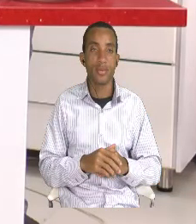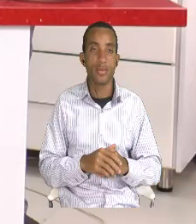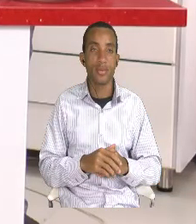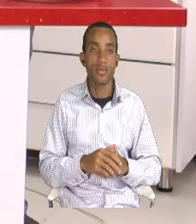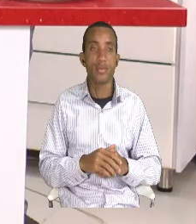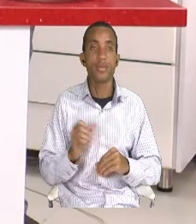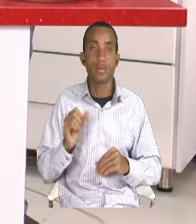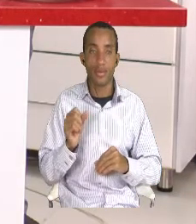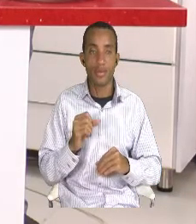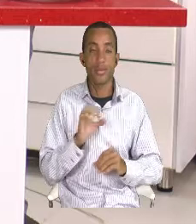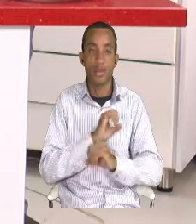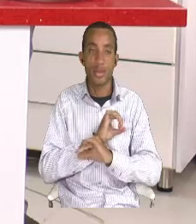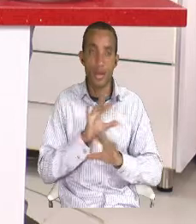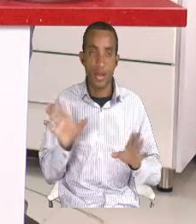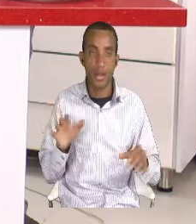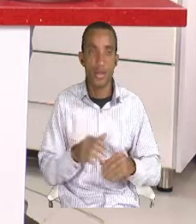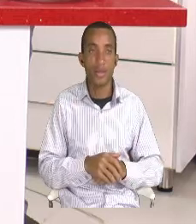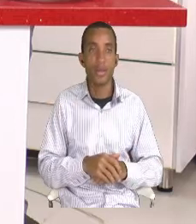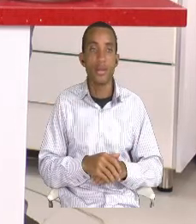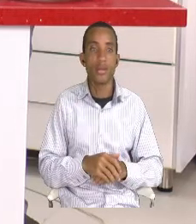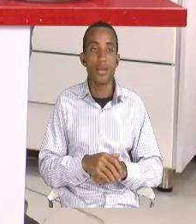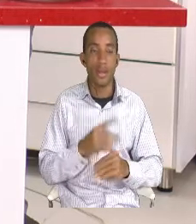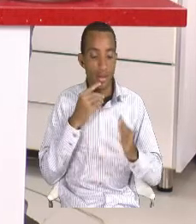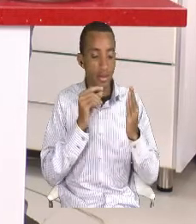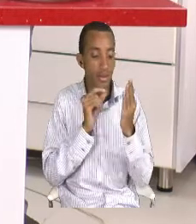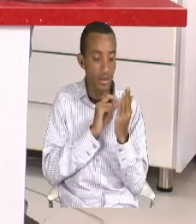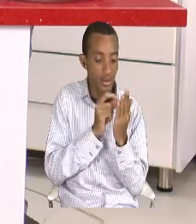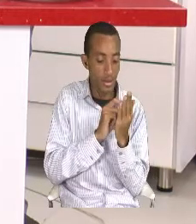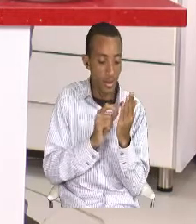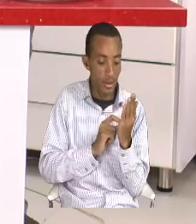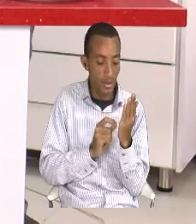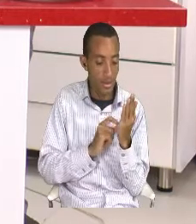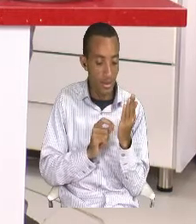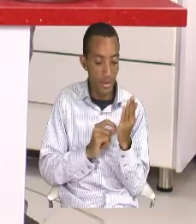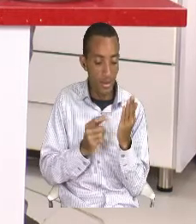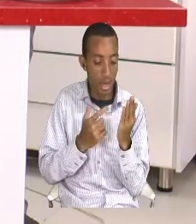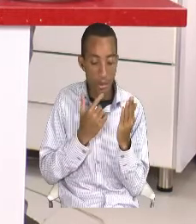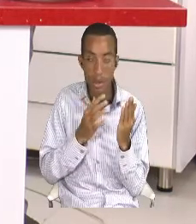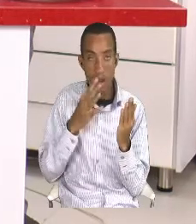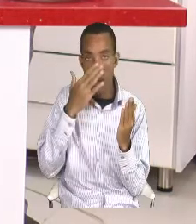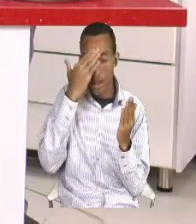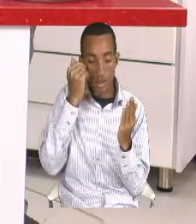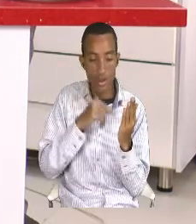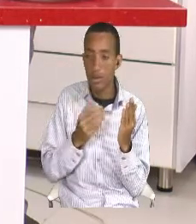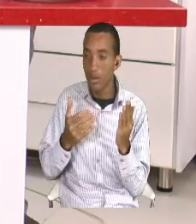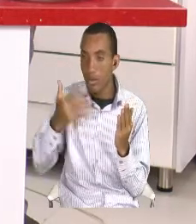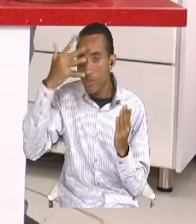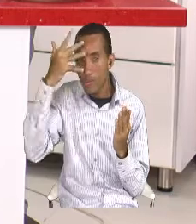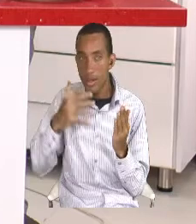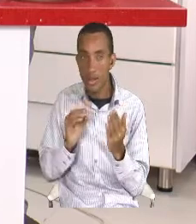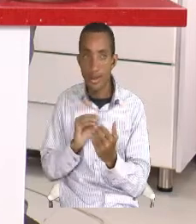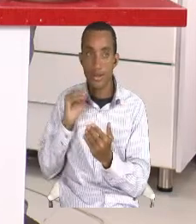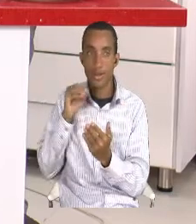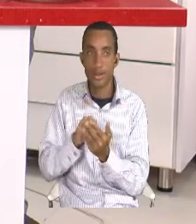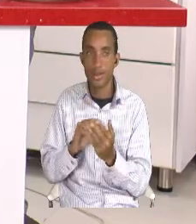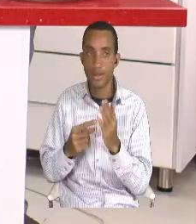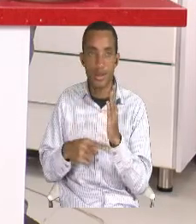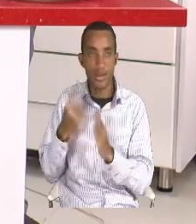Sí, claro, ¿no? Si no la anoto, pues la veo por el Facebook, que la publican ahí, entonces yo de una